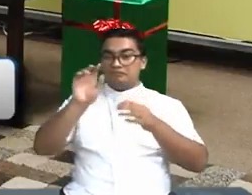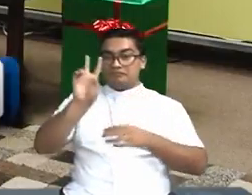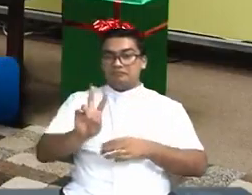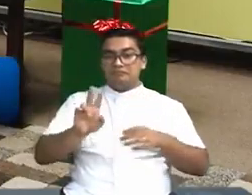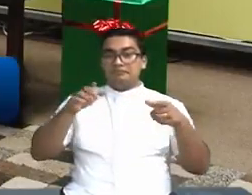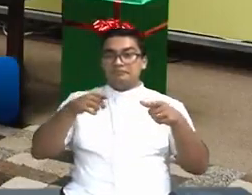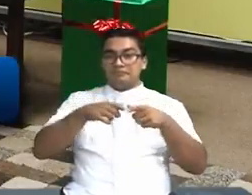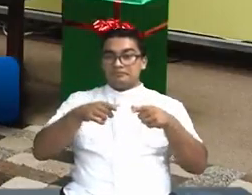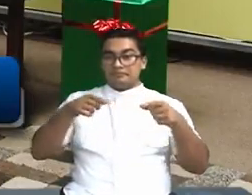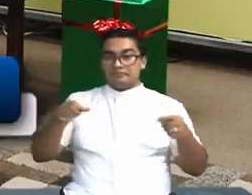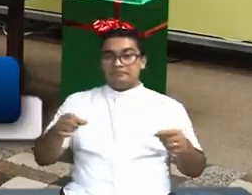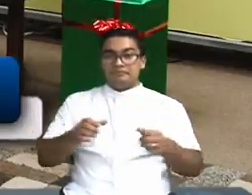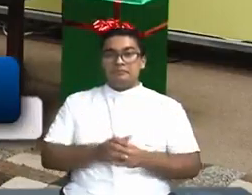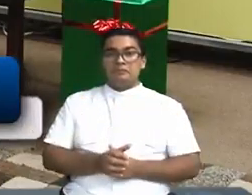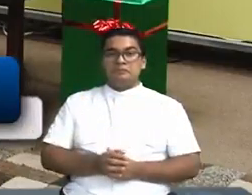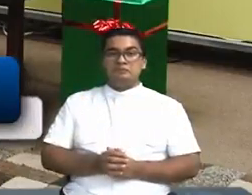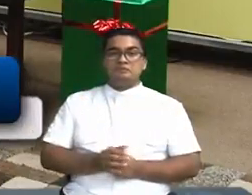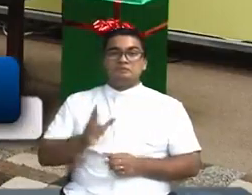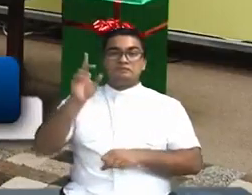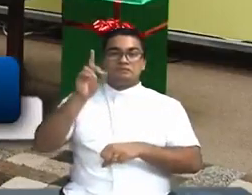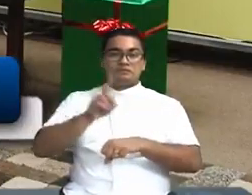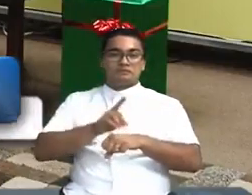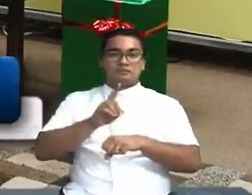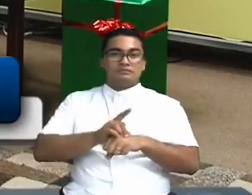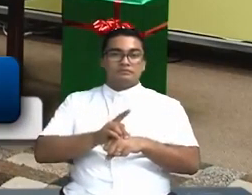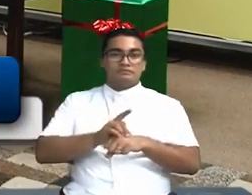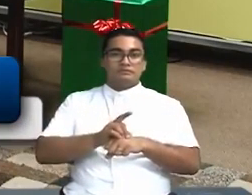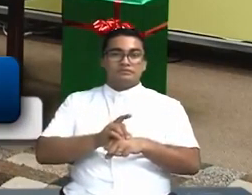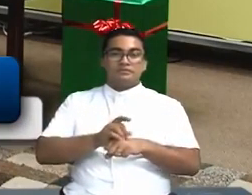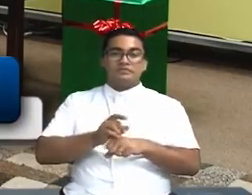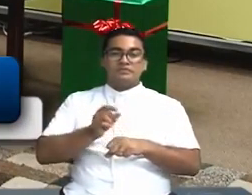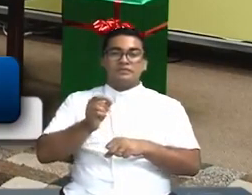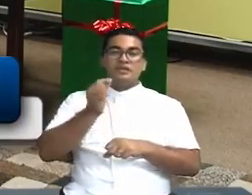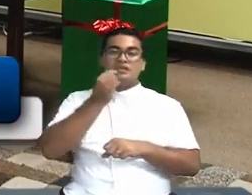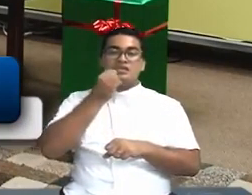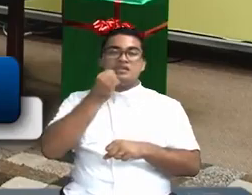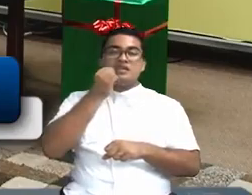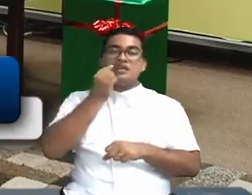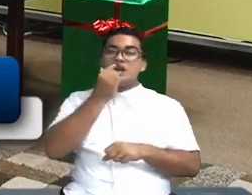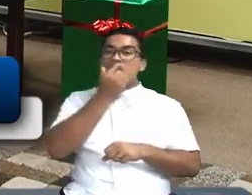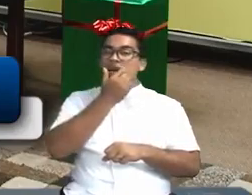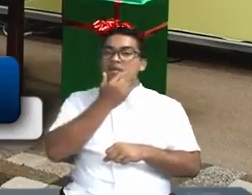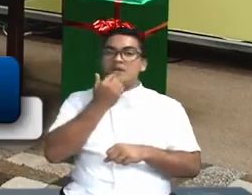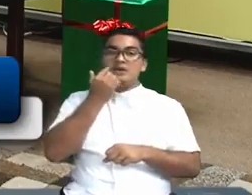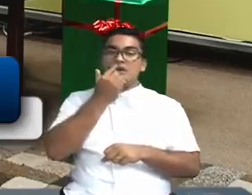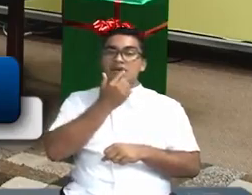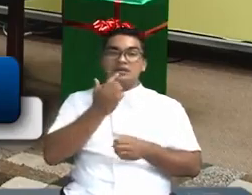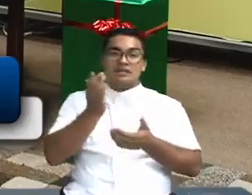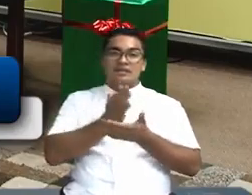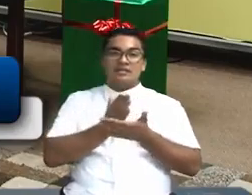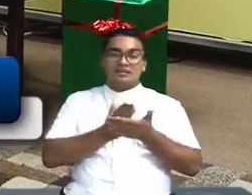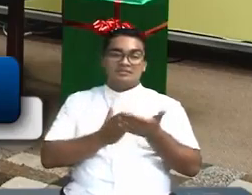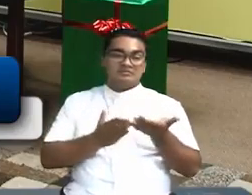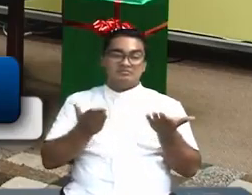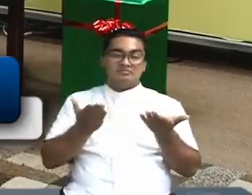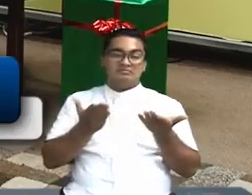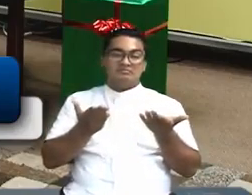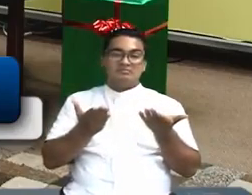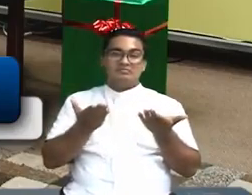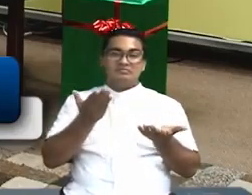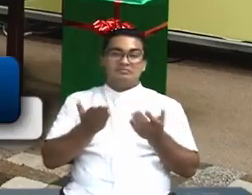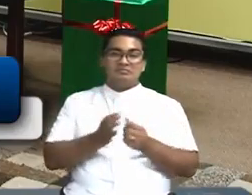2 de Managua. Doctor, las ampollas no solo aparecen en las partes más flexibles de la boca. Usted me